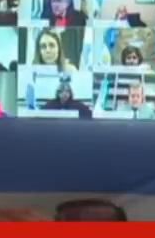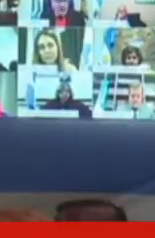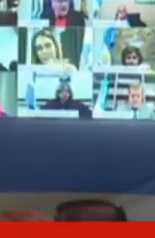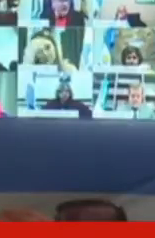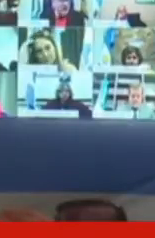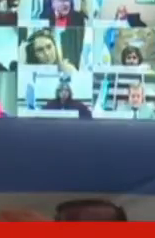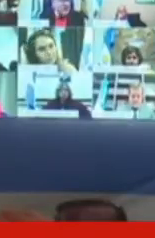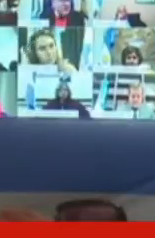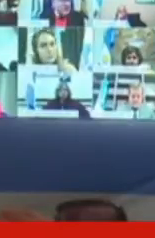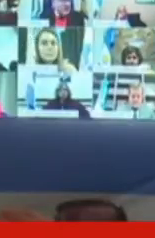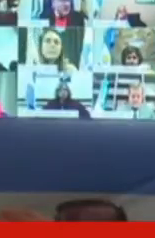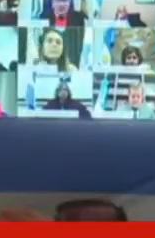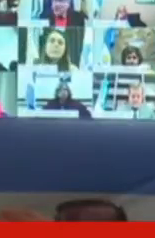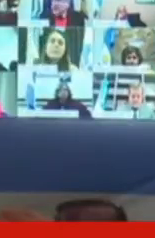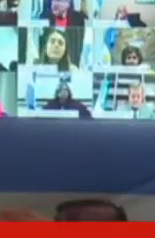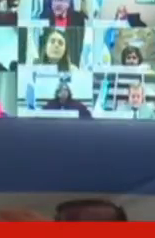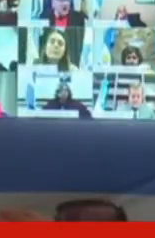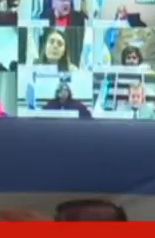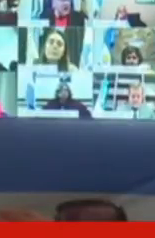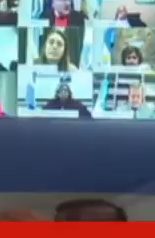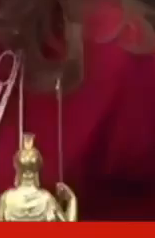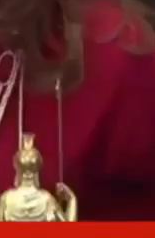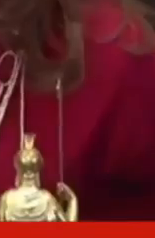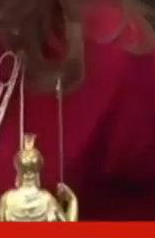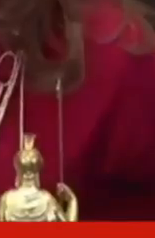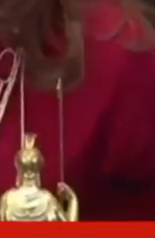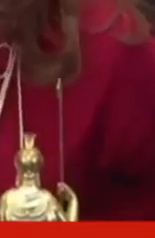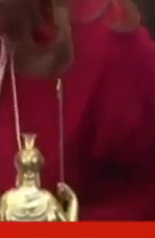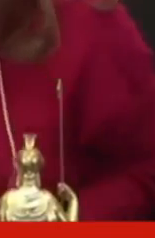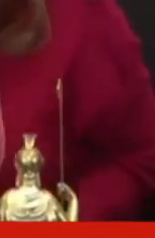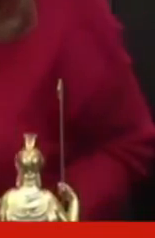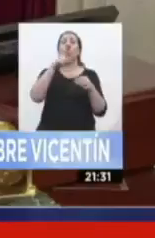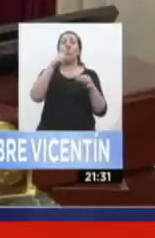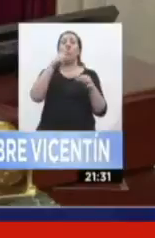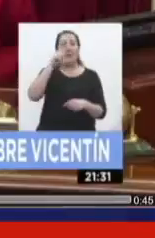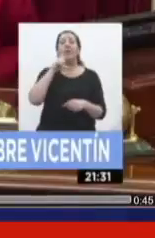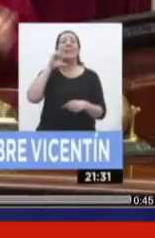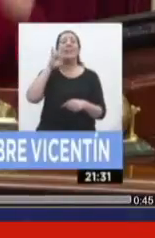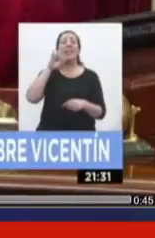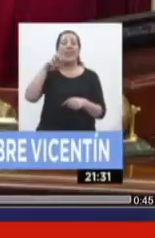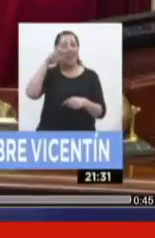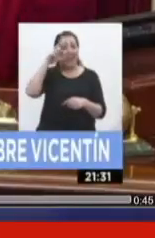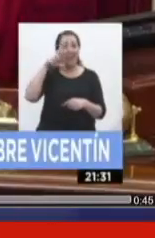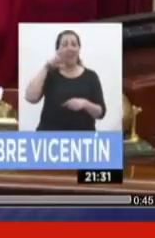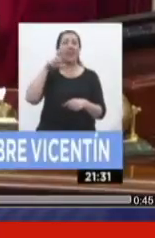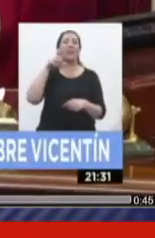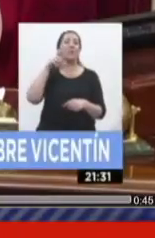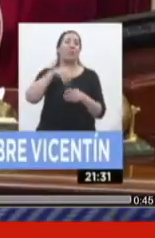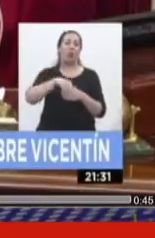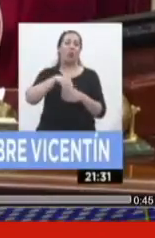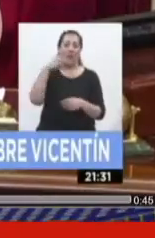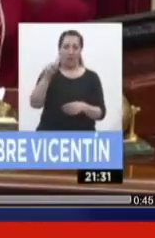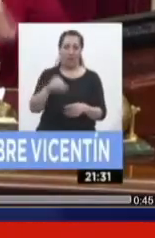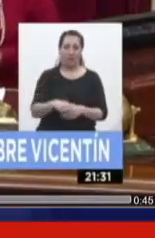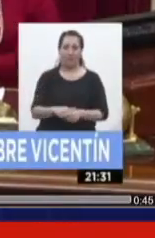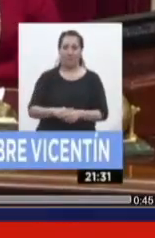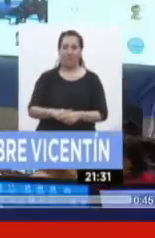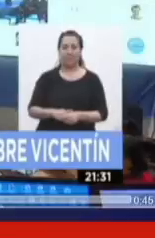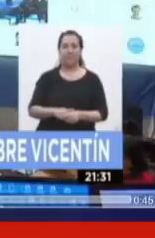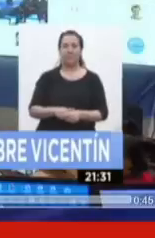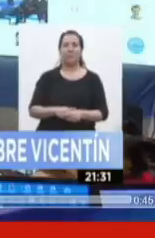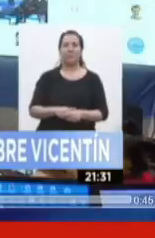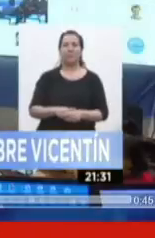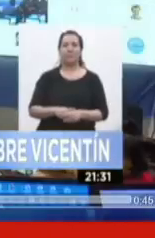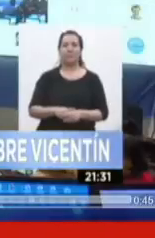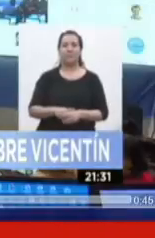el punto de vista sanitarista. Eso fue lo que se aprobó. Entonces, hace un par de semanas, en el Senado, prácticamente venimos asistiendo